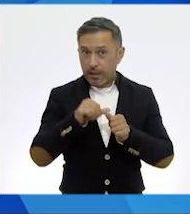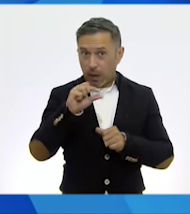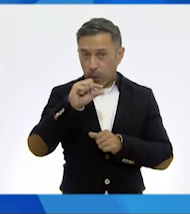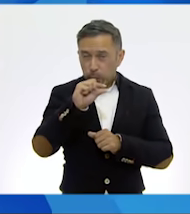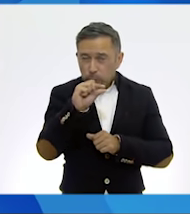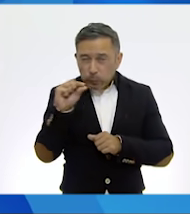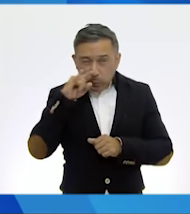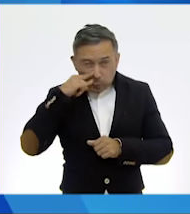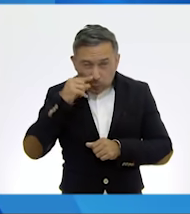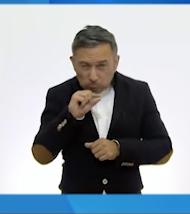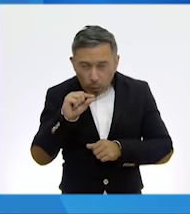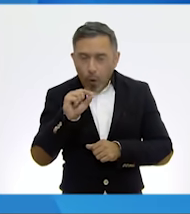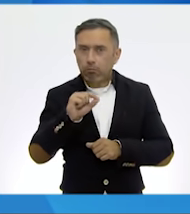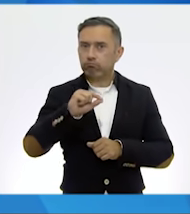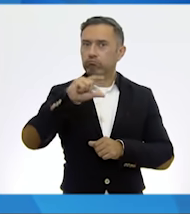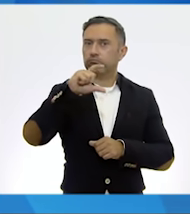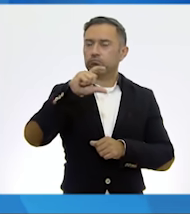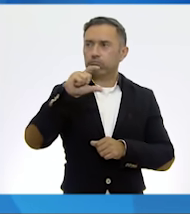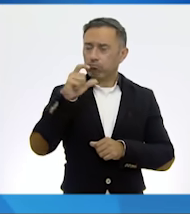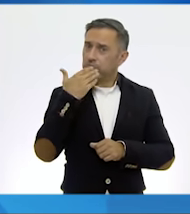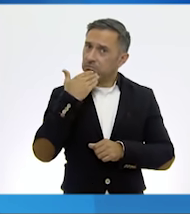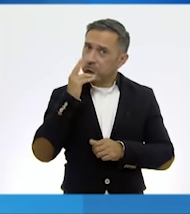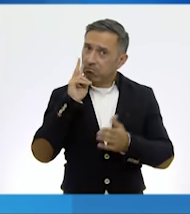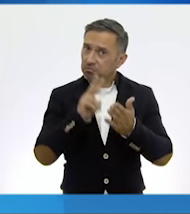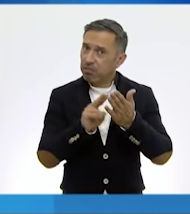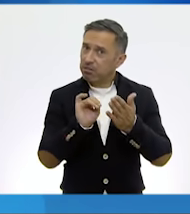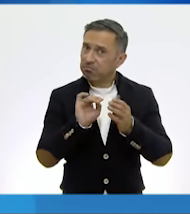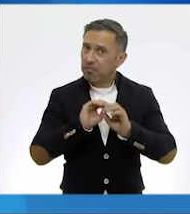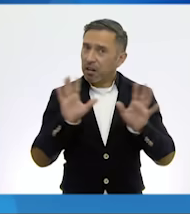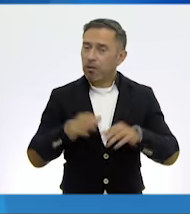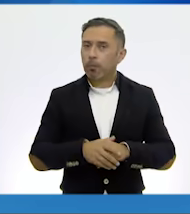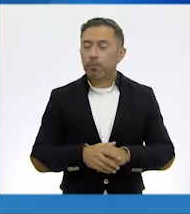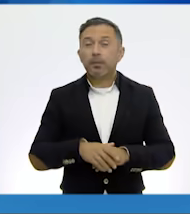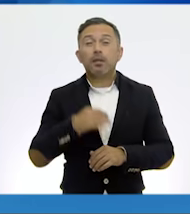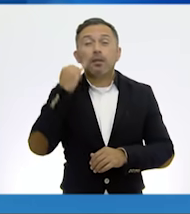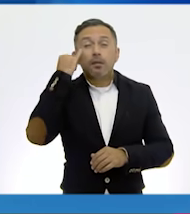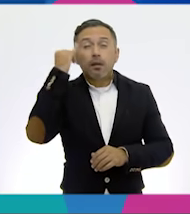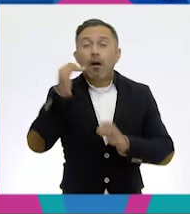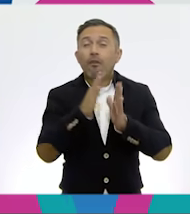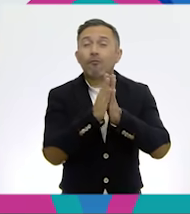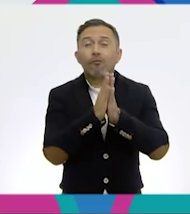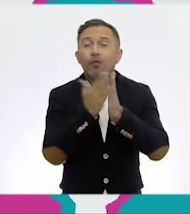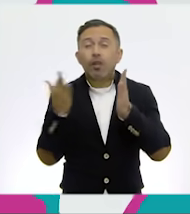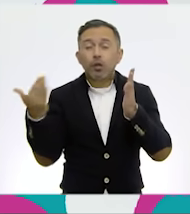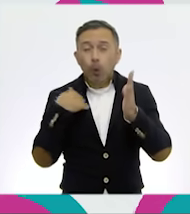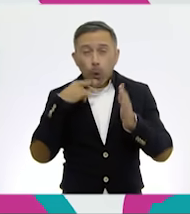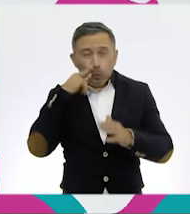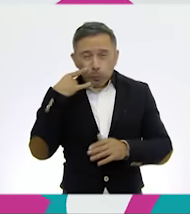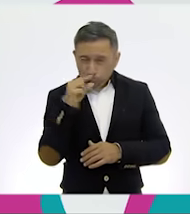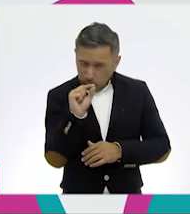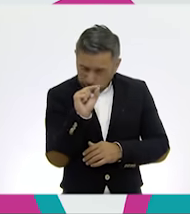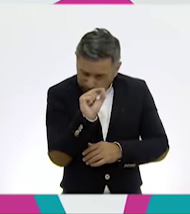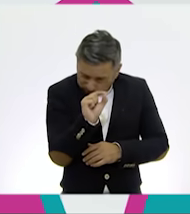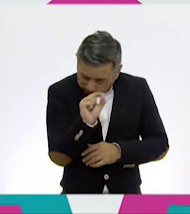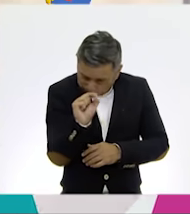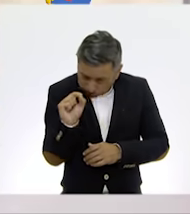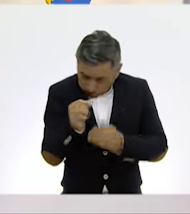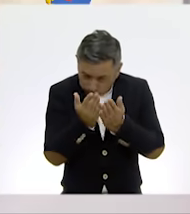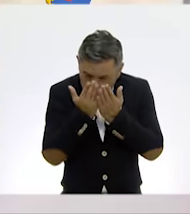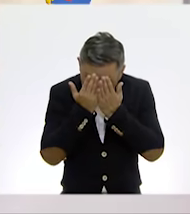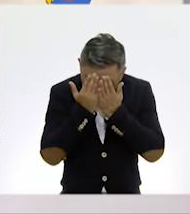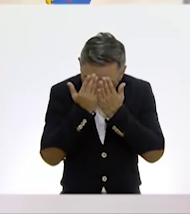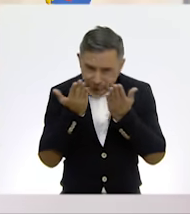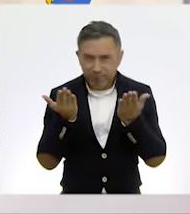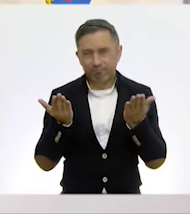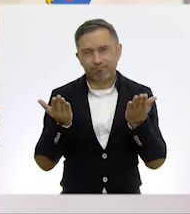Por supuesto. Porque te imaginas un folleto que tuviera la letra bien chiquita, así chiquitita, chiquita. No, pues estamos hablando de que un